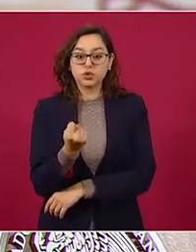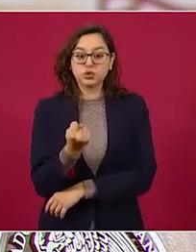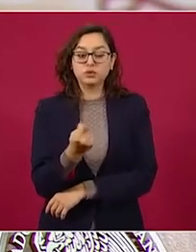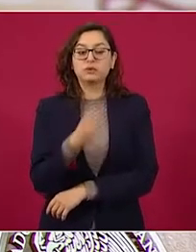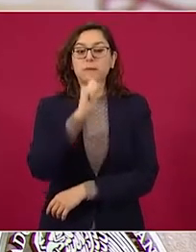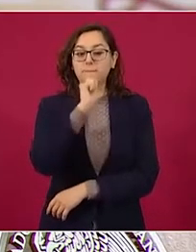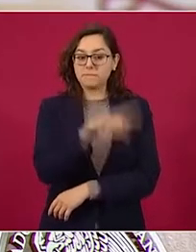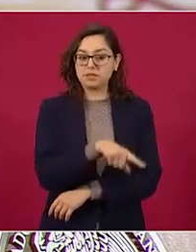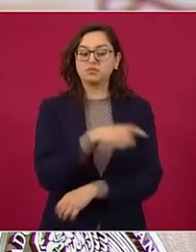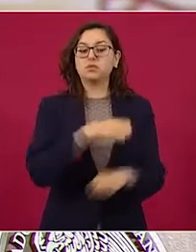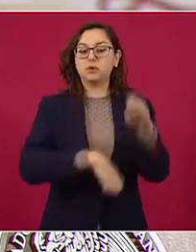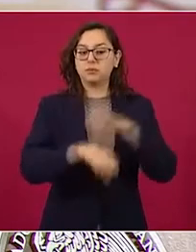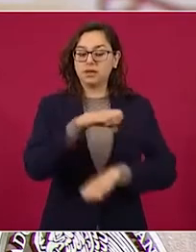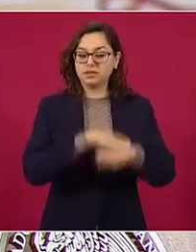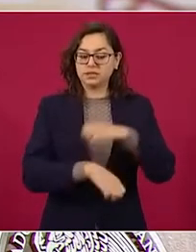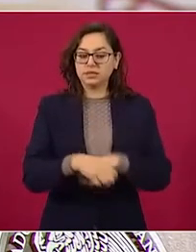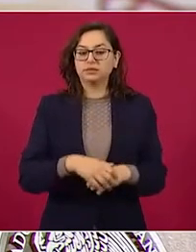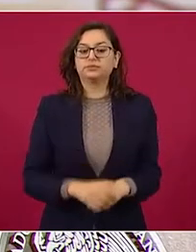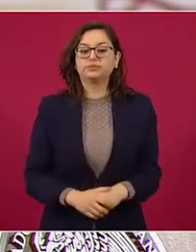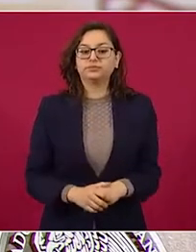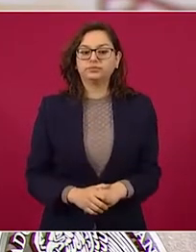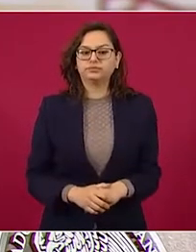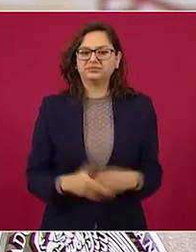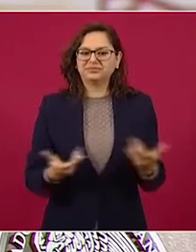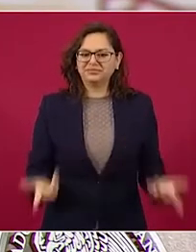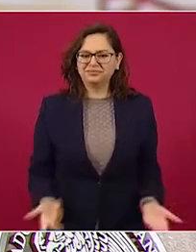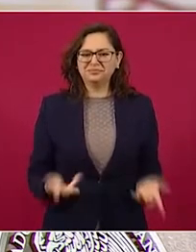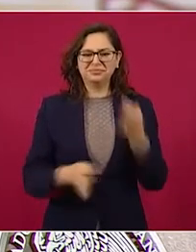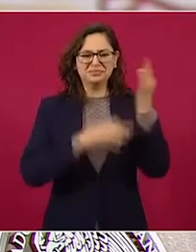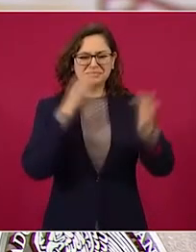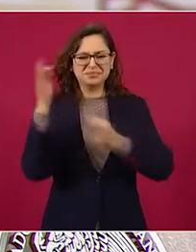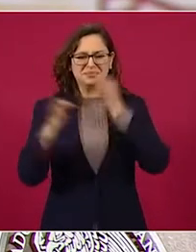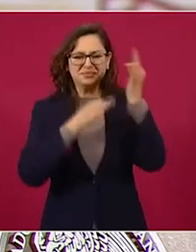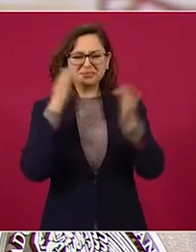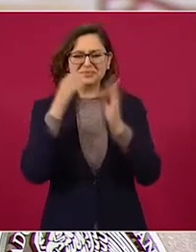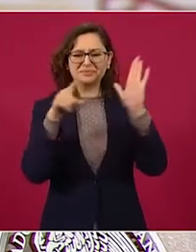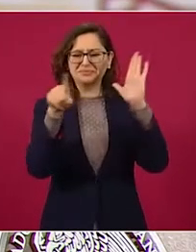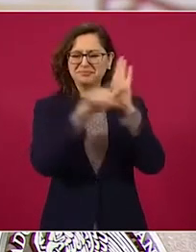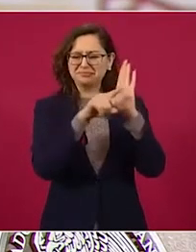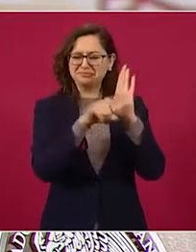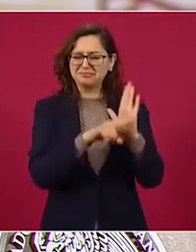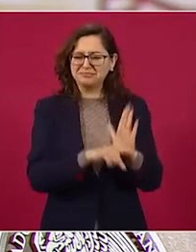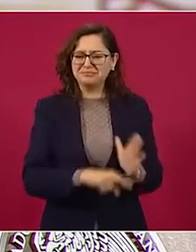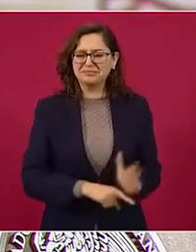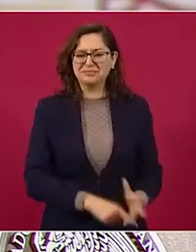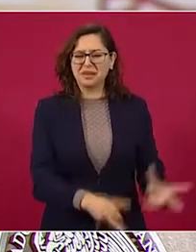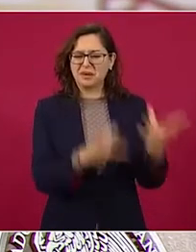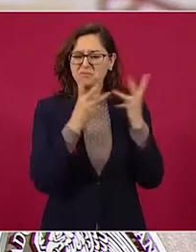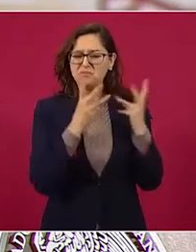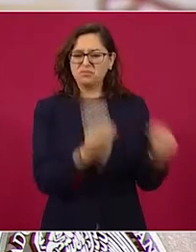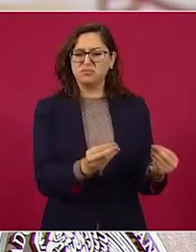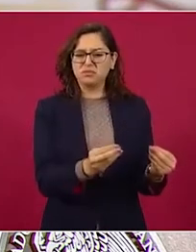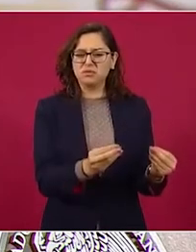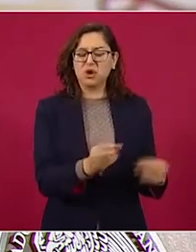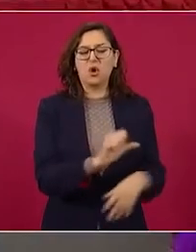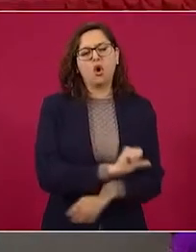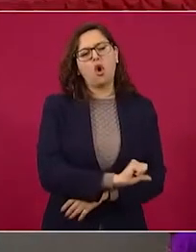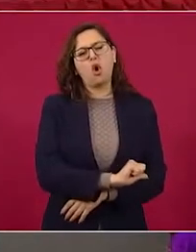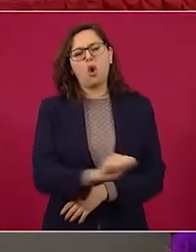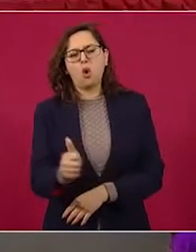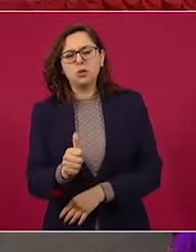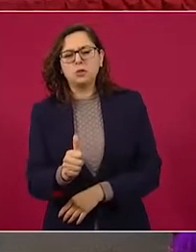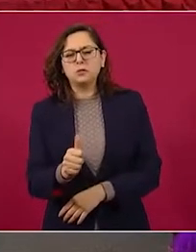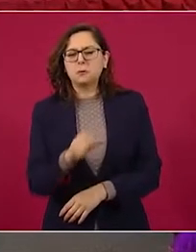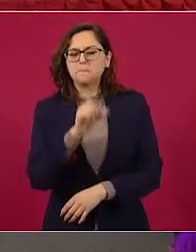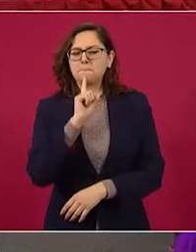empresa Intélite. Las notas negativas son muchas, aunque predominan aquellas neutras que solo hablaron del